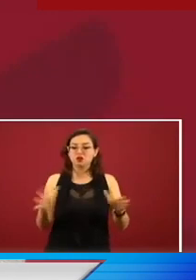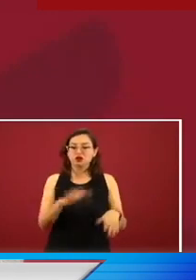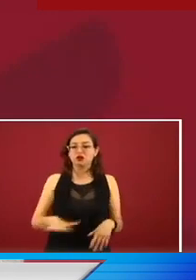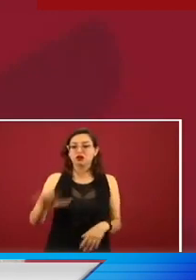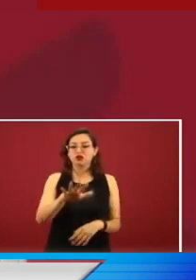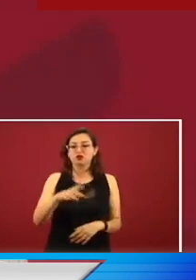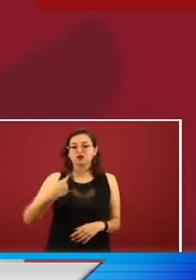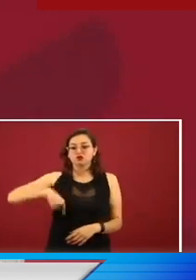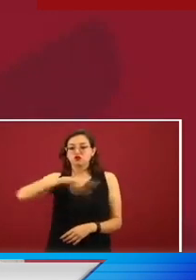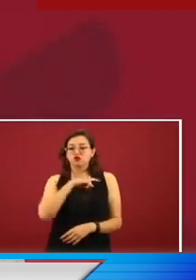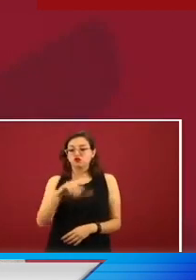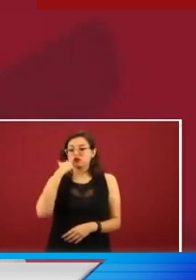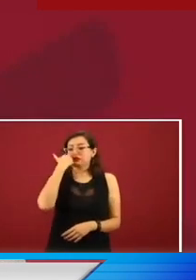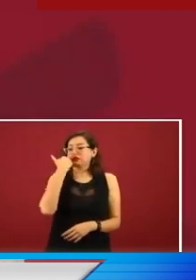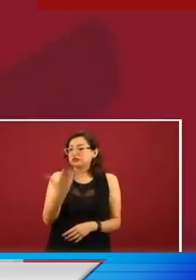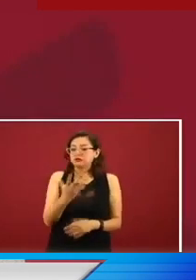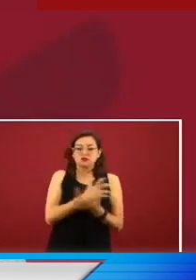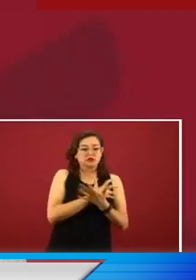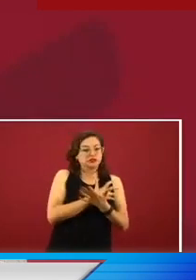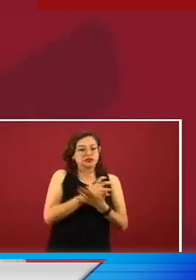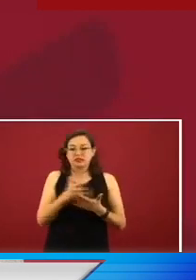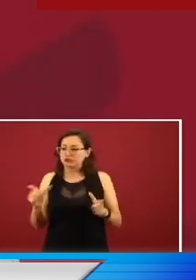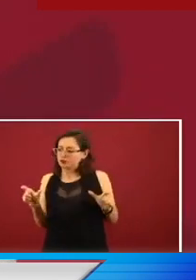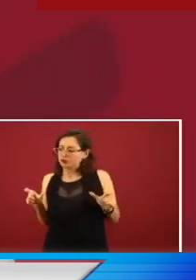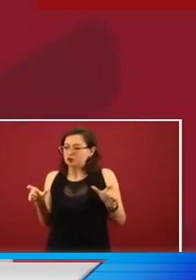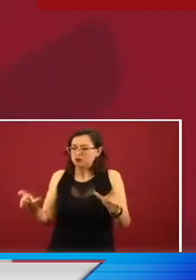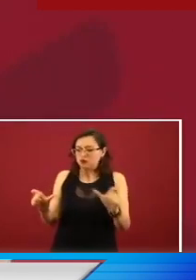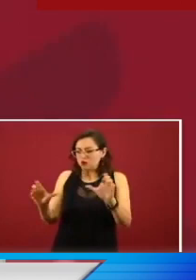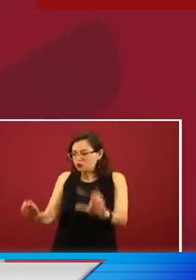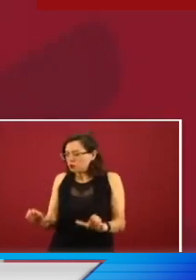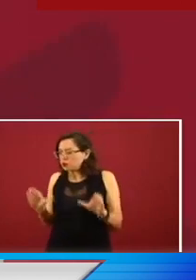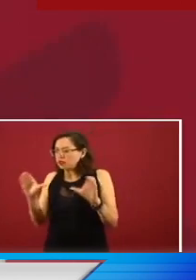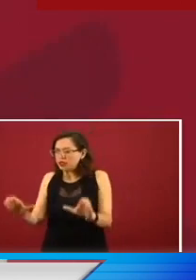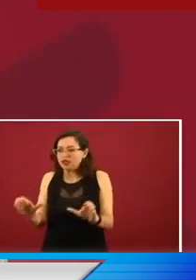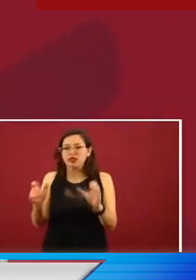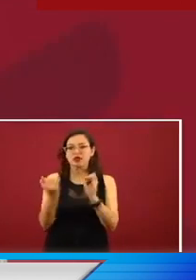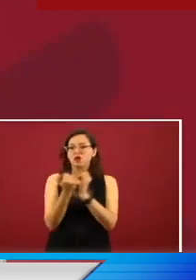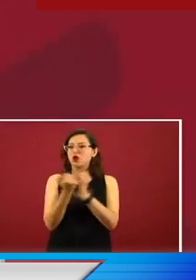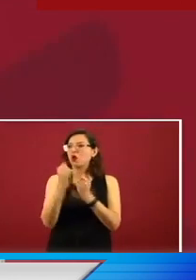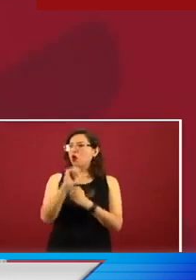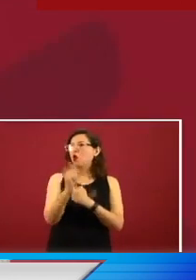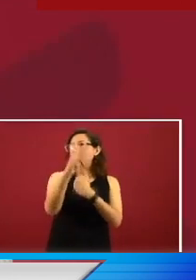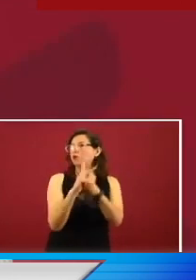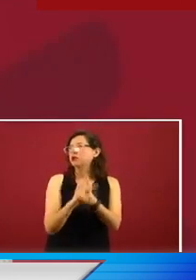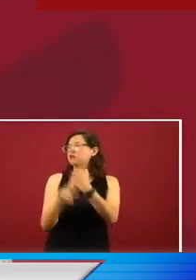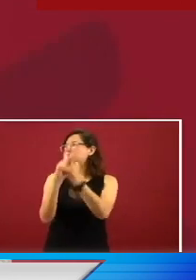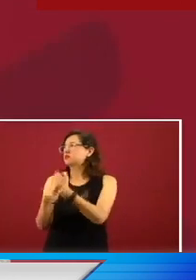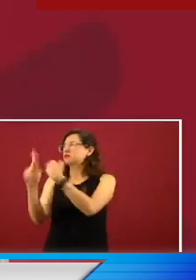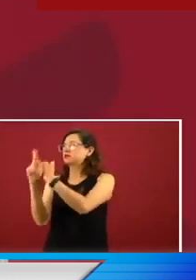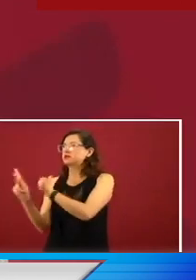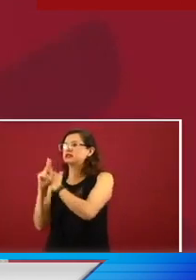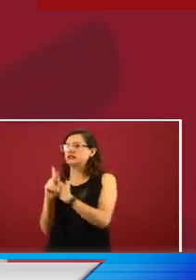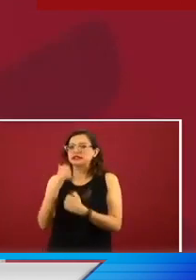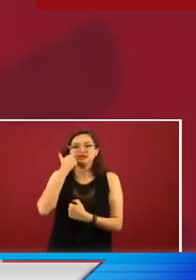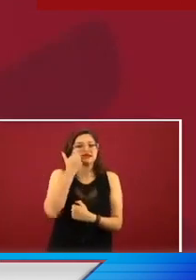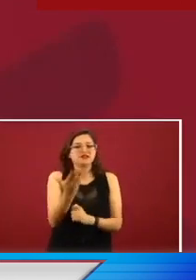en donde la transmisión es más intensa y es donde hay el riesgo de que el sistema de salud se sature, pero reitera que con la sana distancia, esta última